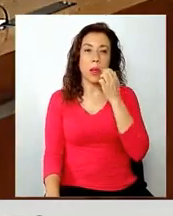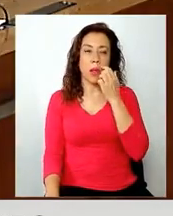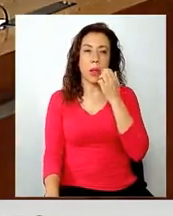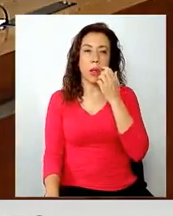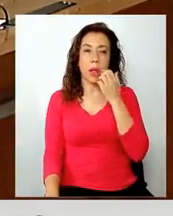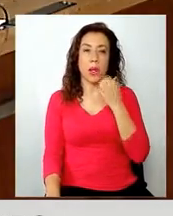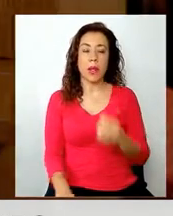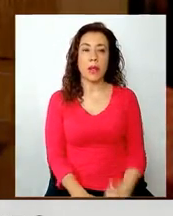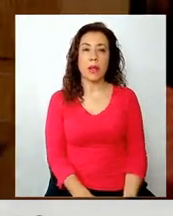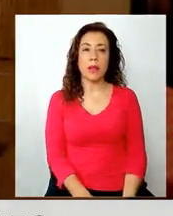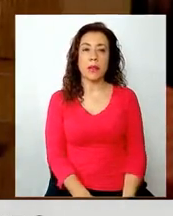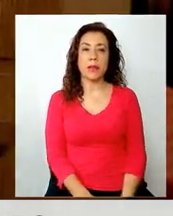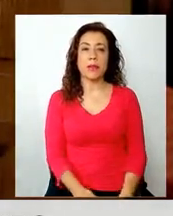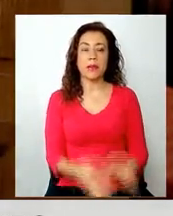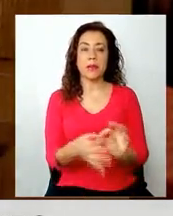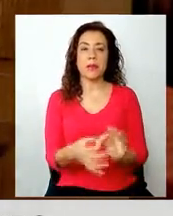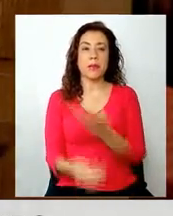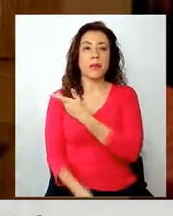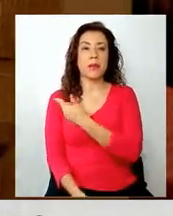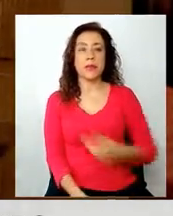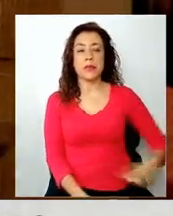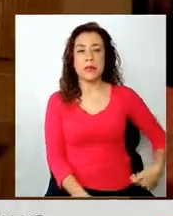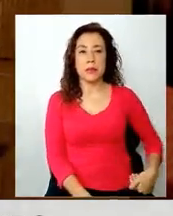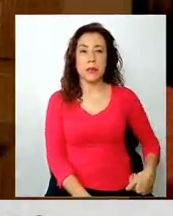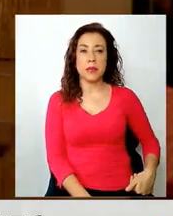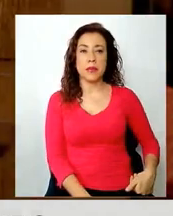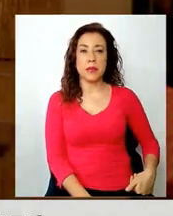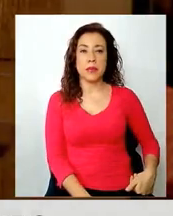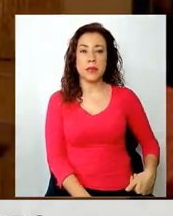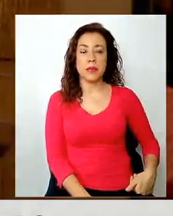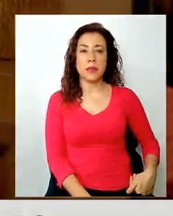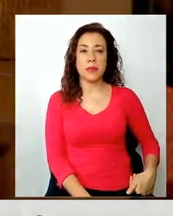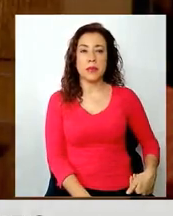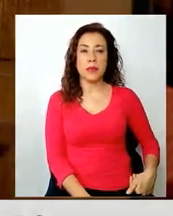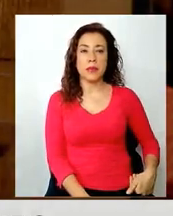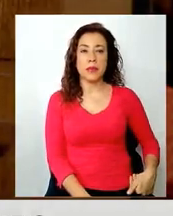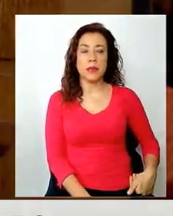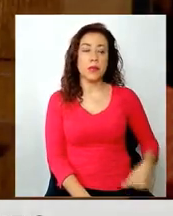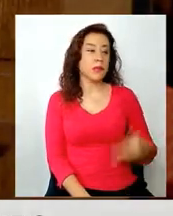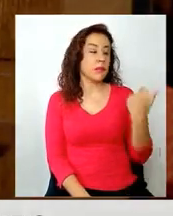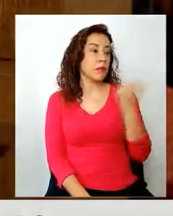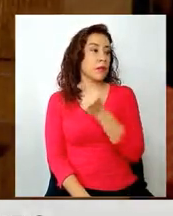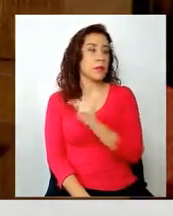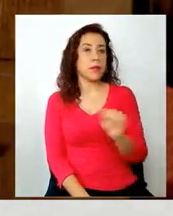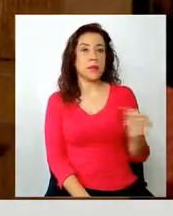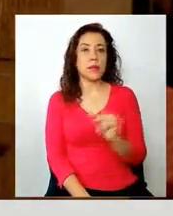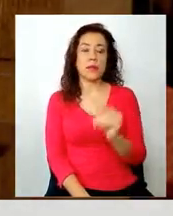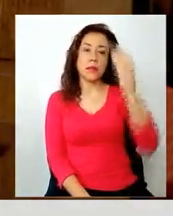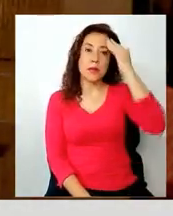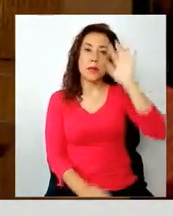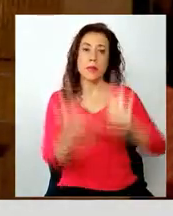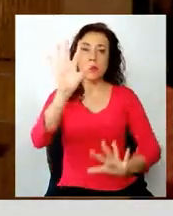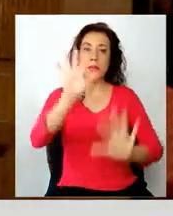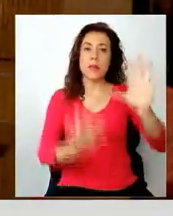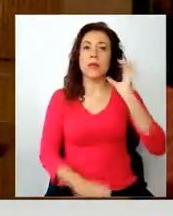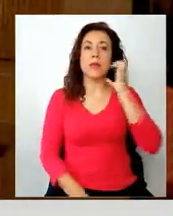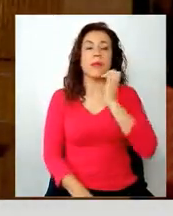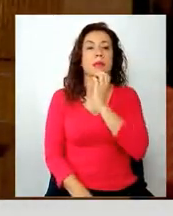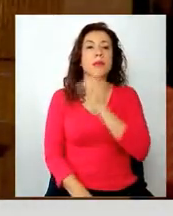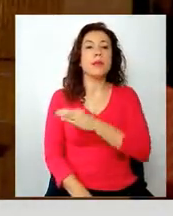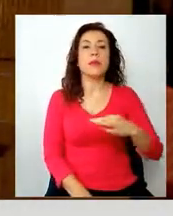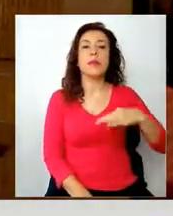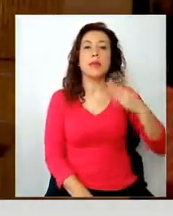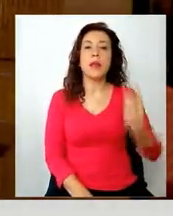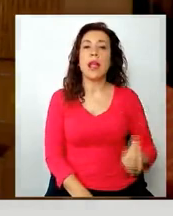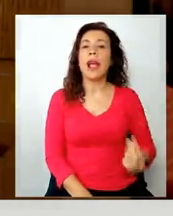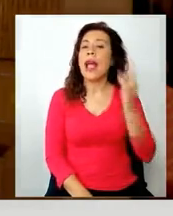Muchas gracias presidente bueno hace ya varias semanas el día 15 de mayo la embajadora de Estados Unidos en